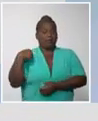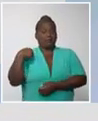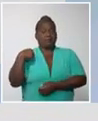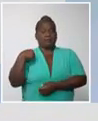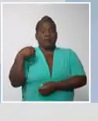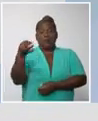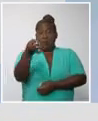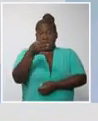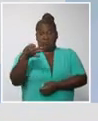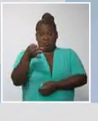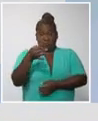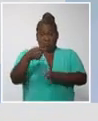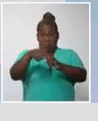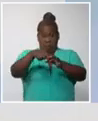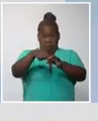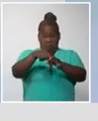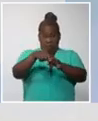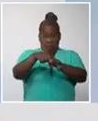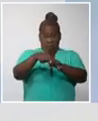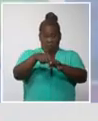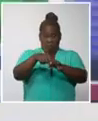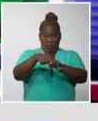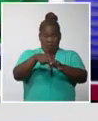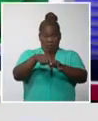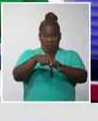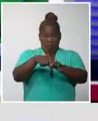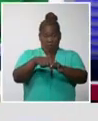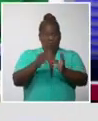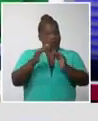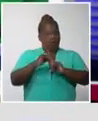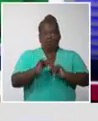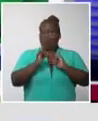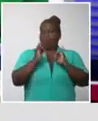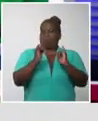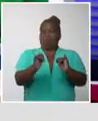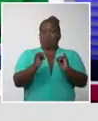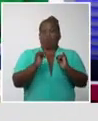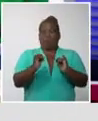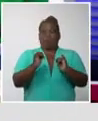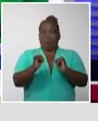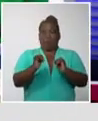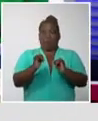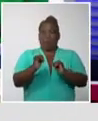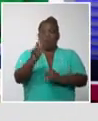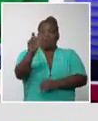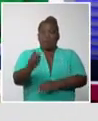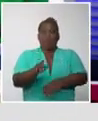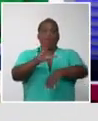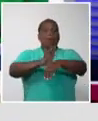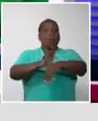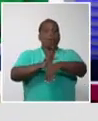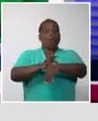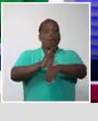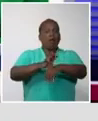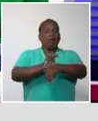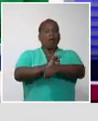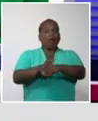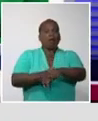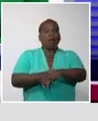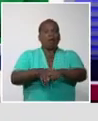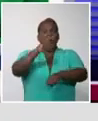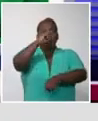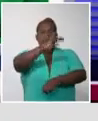municipio especial Isla de la Juventud no reportó casos en edades pediátricas en el día de ayer. Una cifra